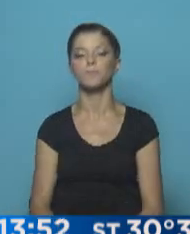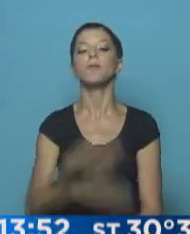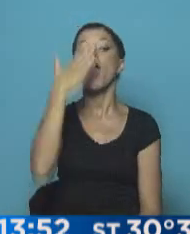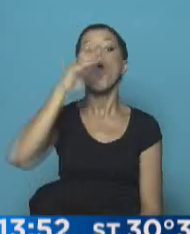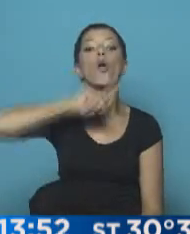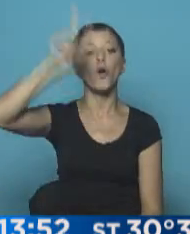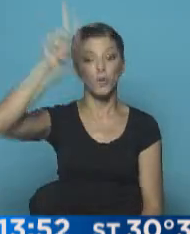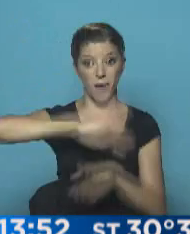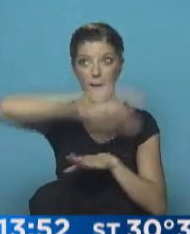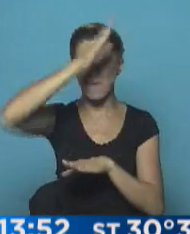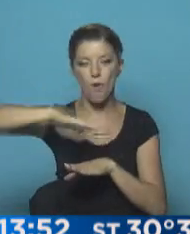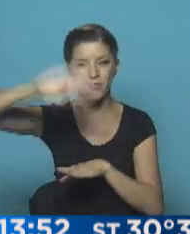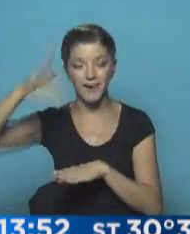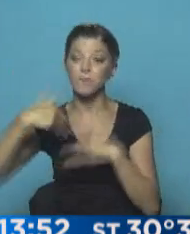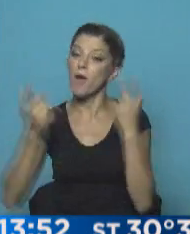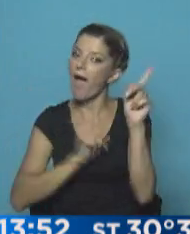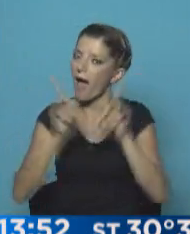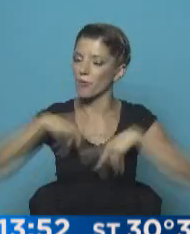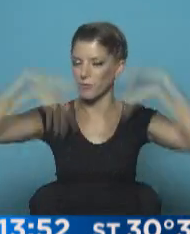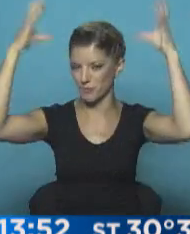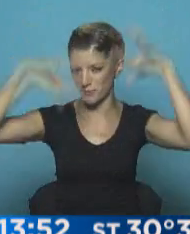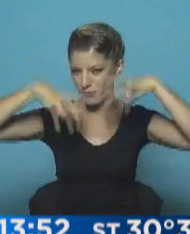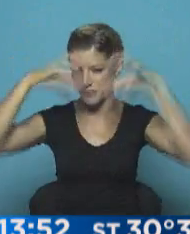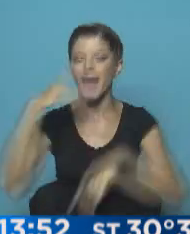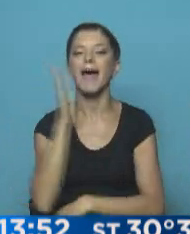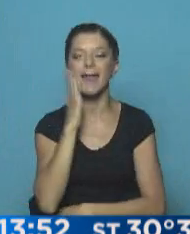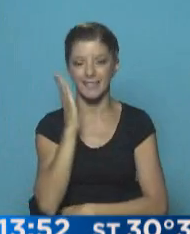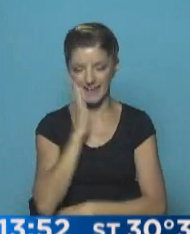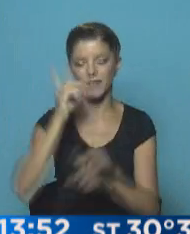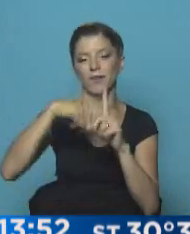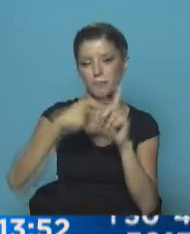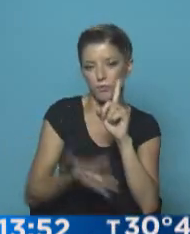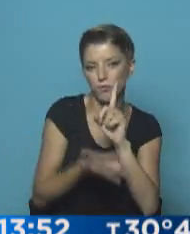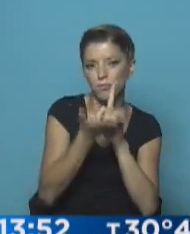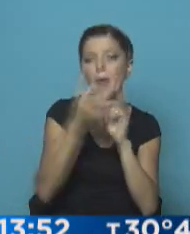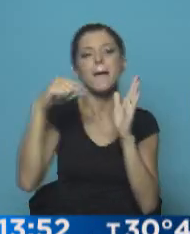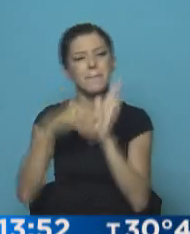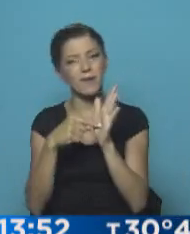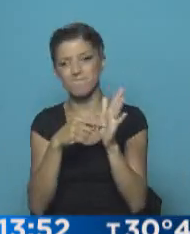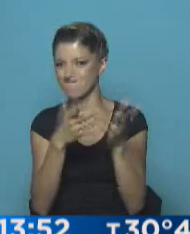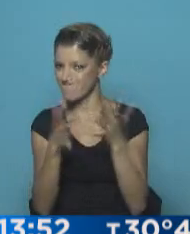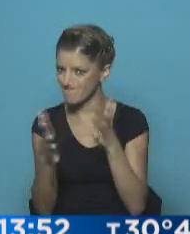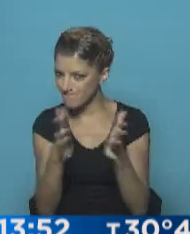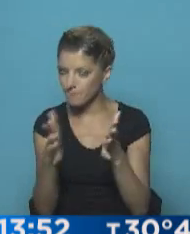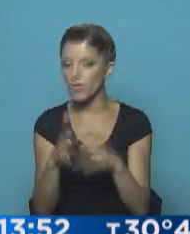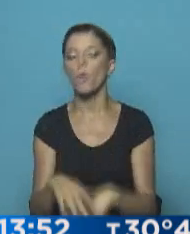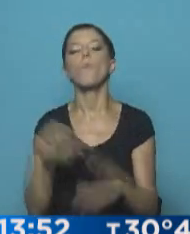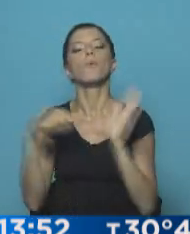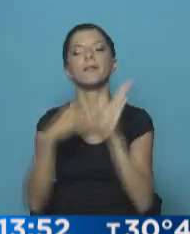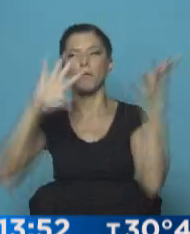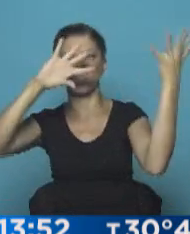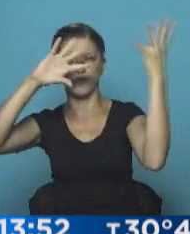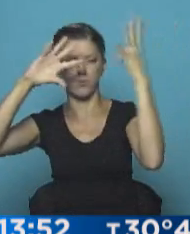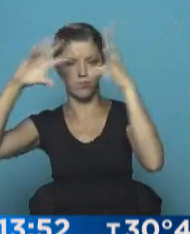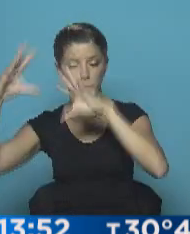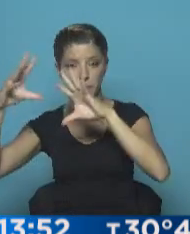las sierras. Bueno, algún chaparroncito a la tarde cuando levanta la temperatura, pero no va a levantar mucho hoy porque hay bastante